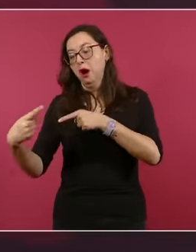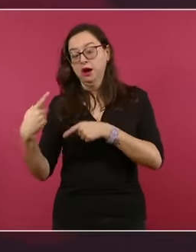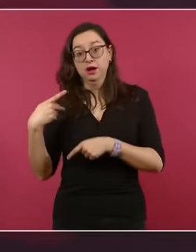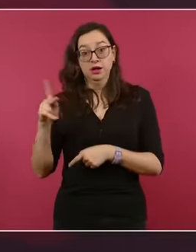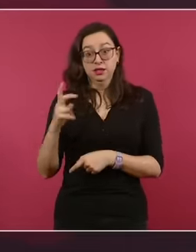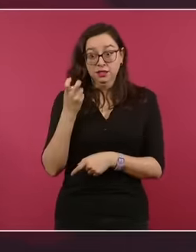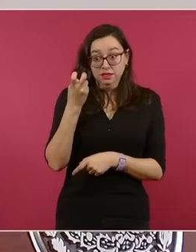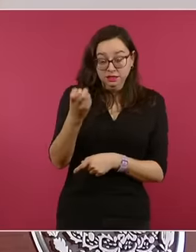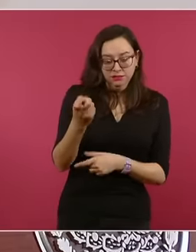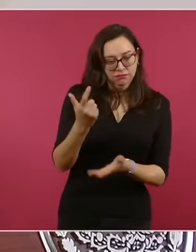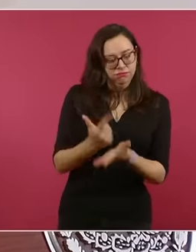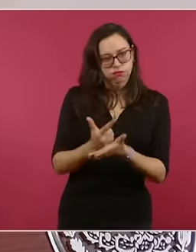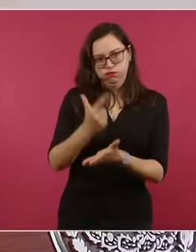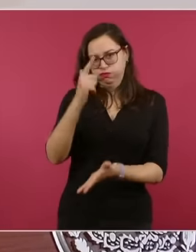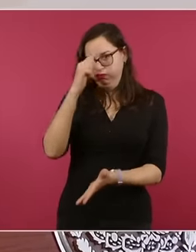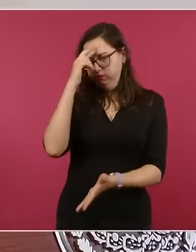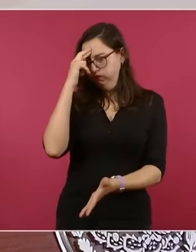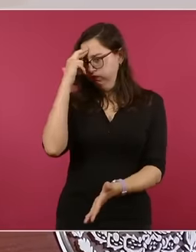Entonces,